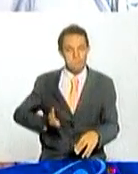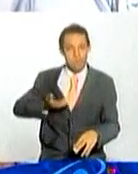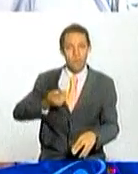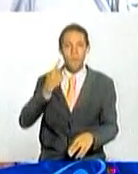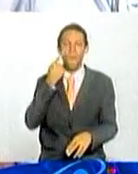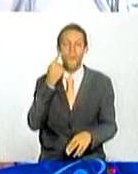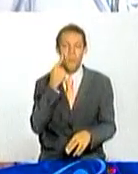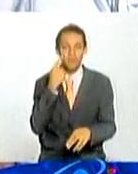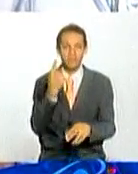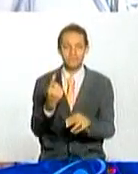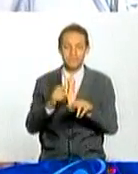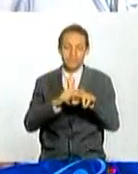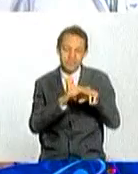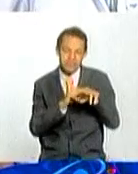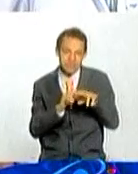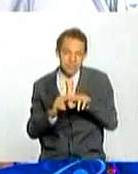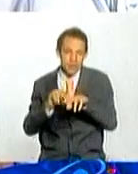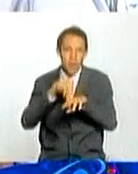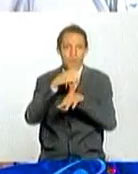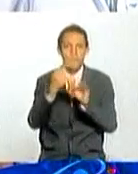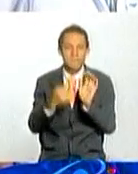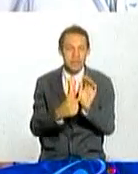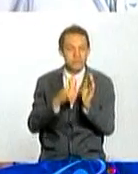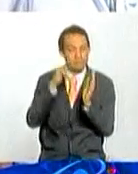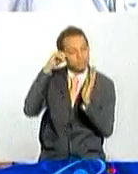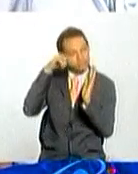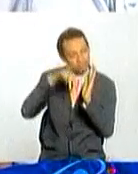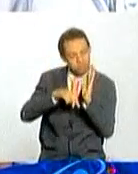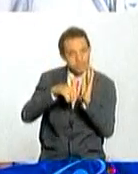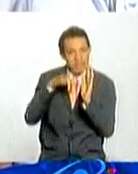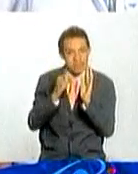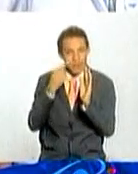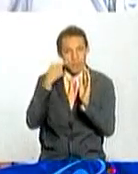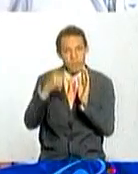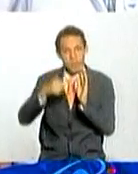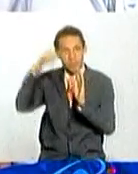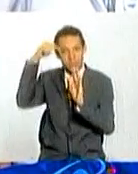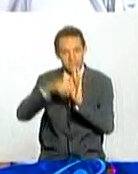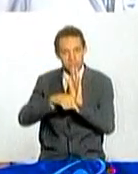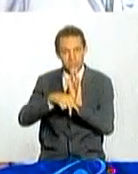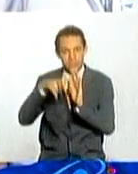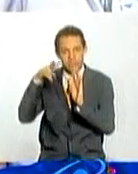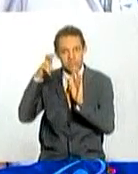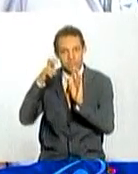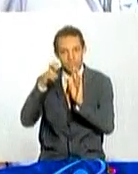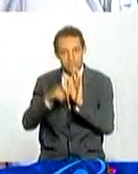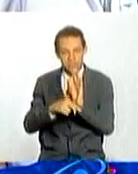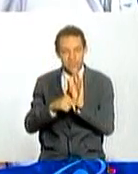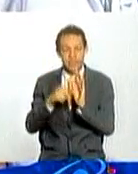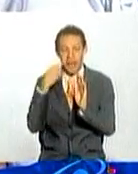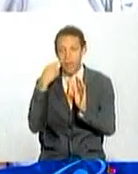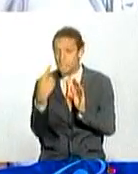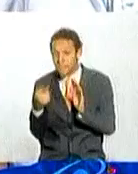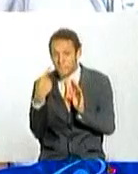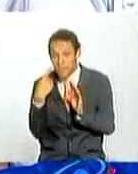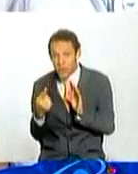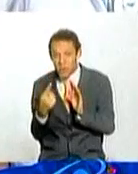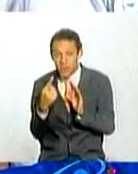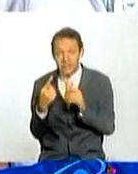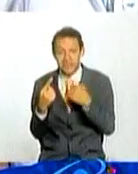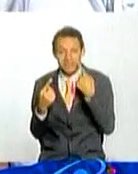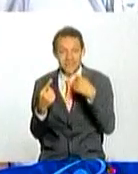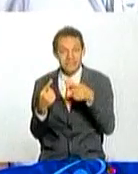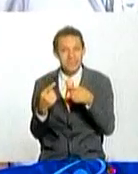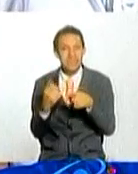barrido sobre toda la glándula. La parte de la glándula se alcanzan a ver acá, vamos a ver con la flechita, esta flecha,